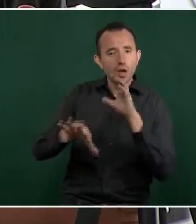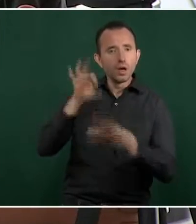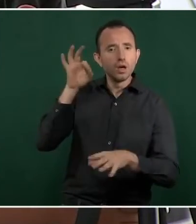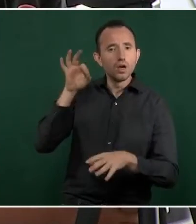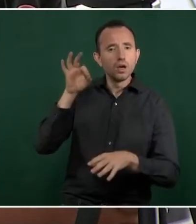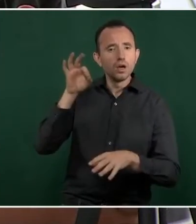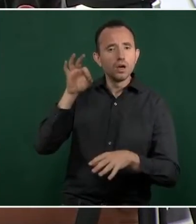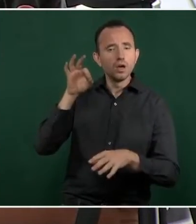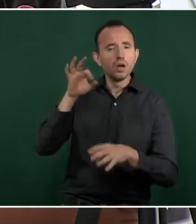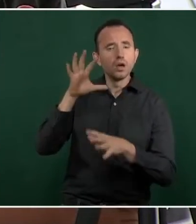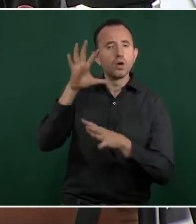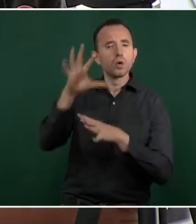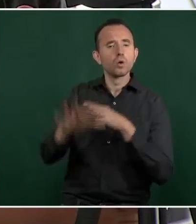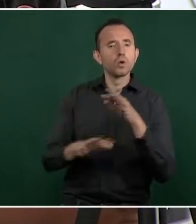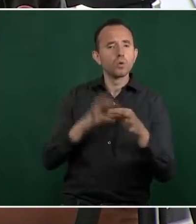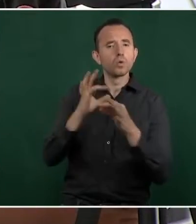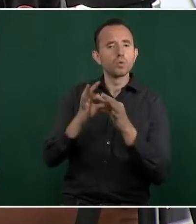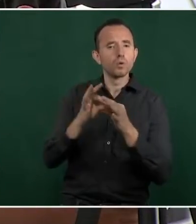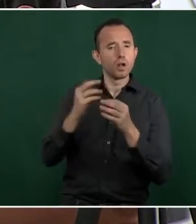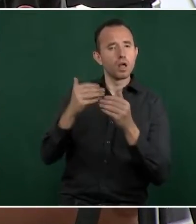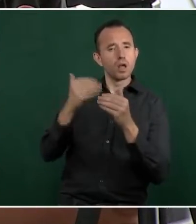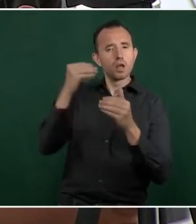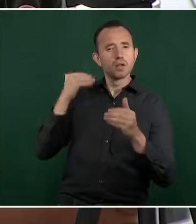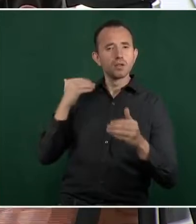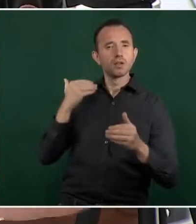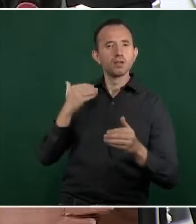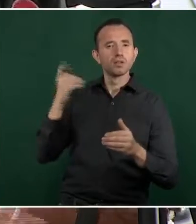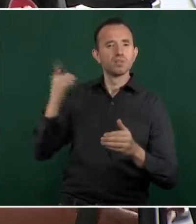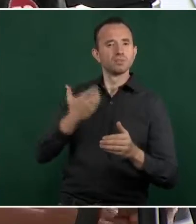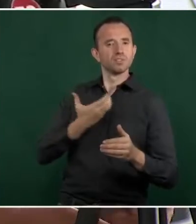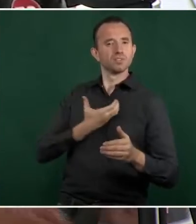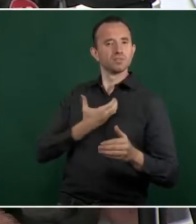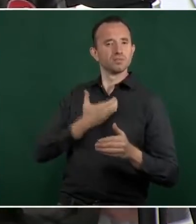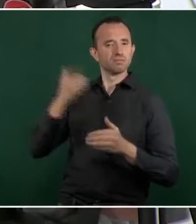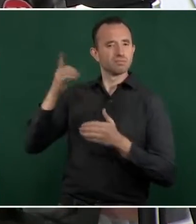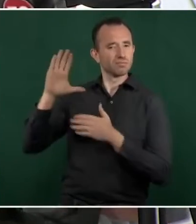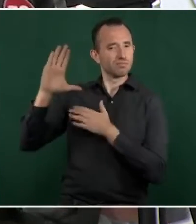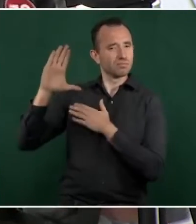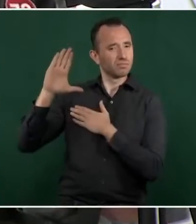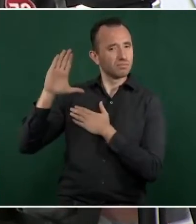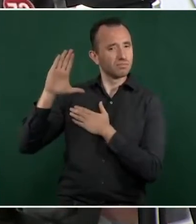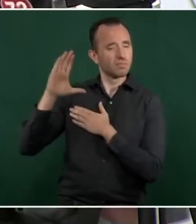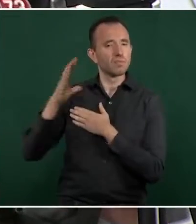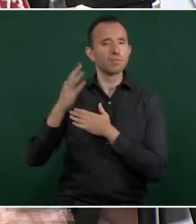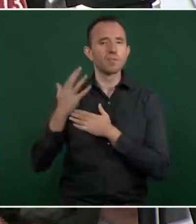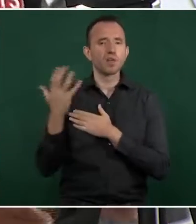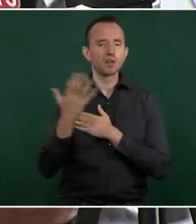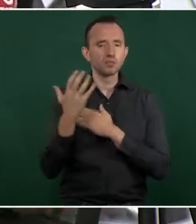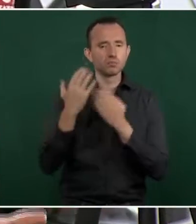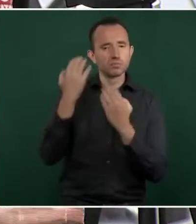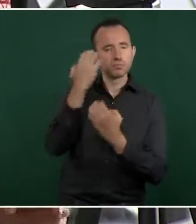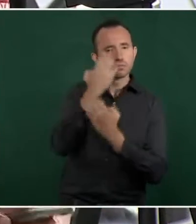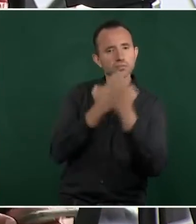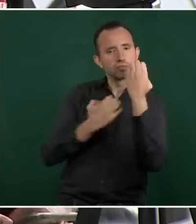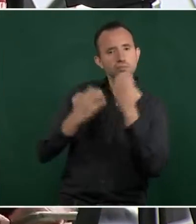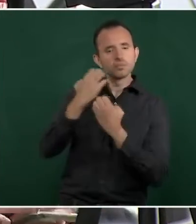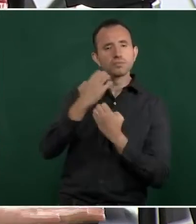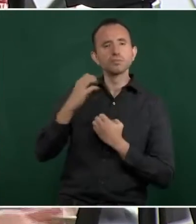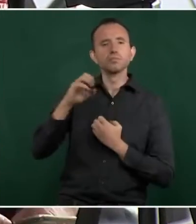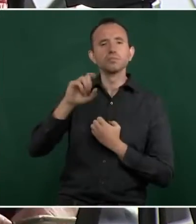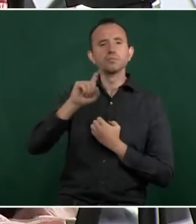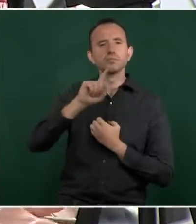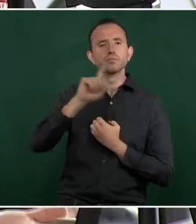capitalino, o faltaría todavía la extradición de Tomás Herón, que pues por cierto ya informan que se denegó? ¿Qué más falta? ¿Que